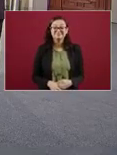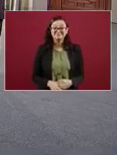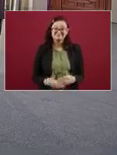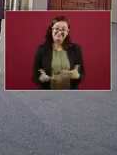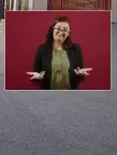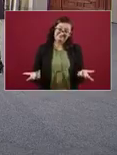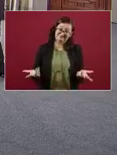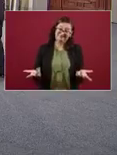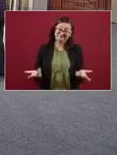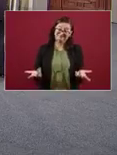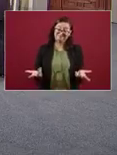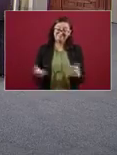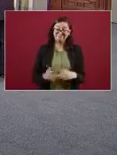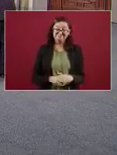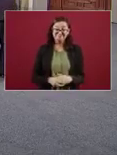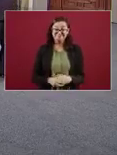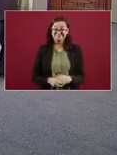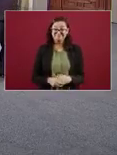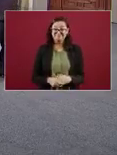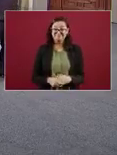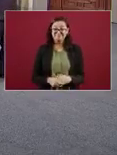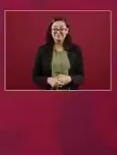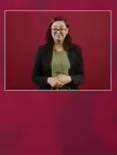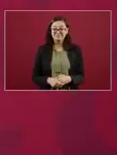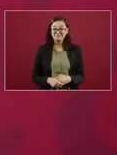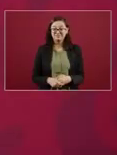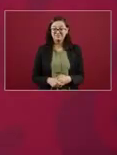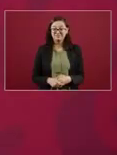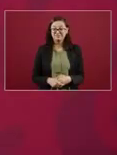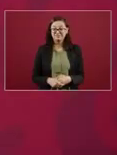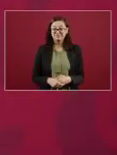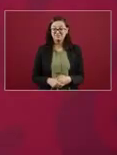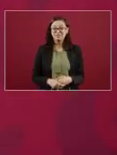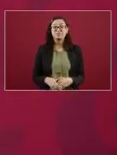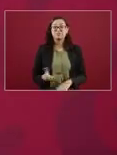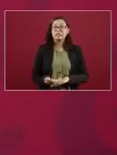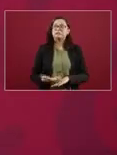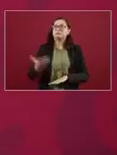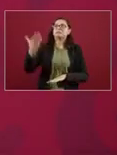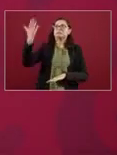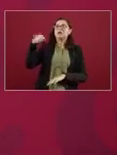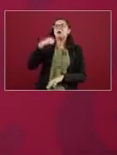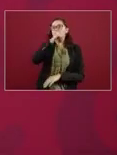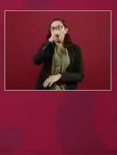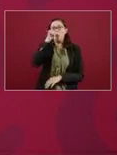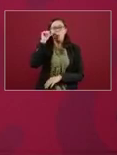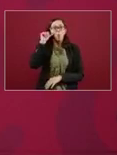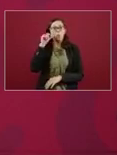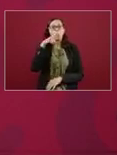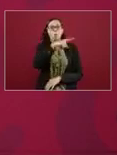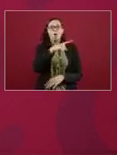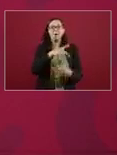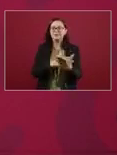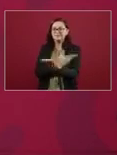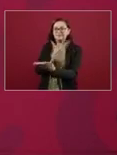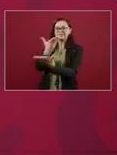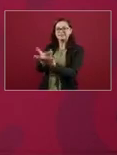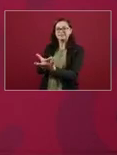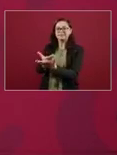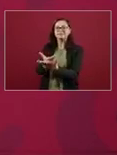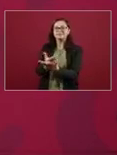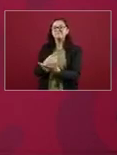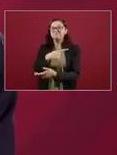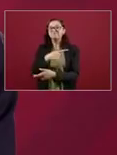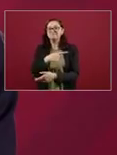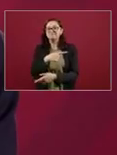Fíjense que le rechazaban reformas al presidente Juárez, porque era un congreso independiente.